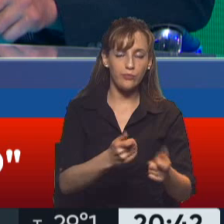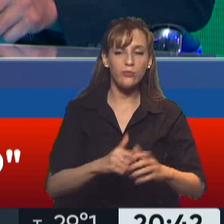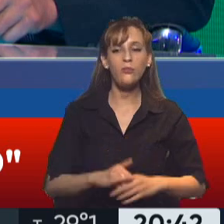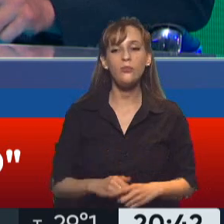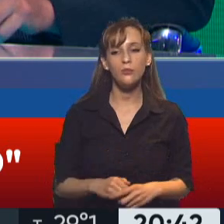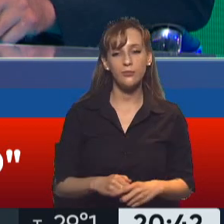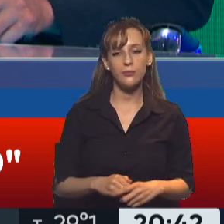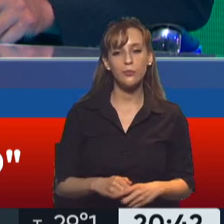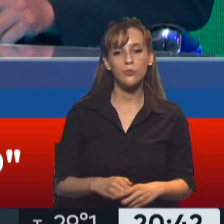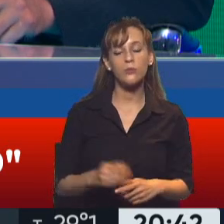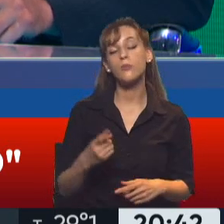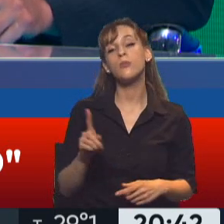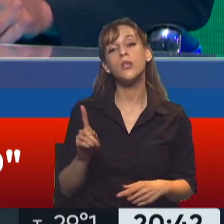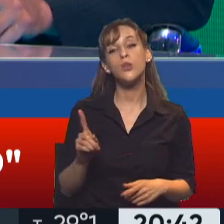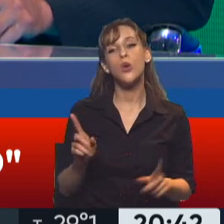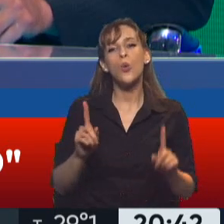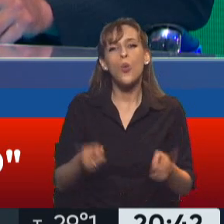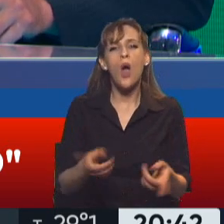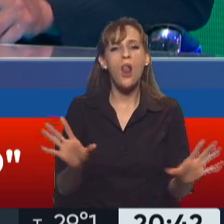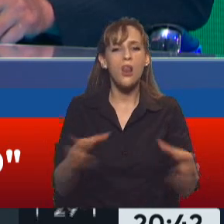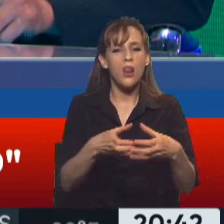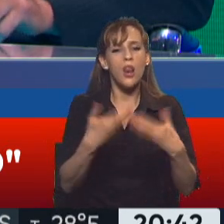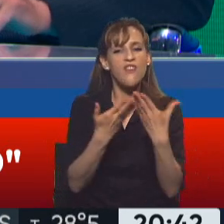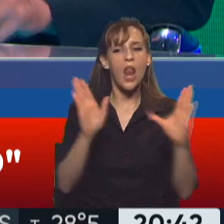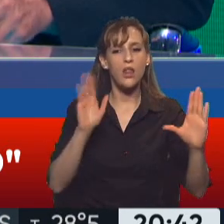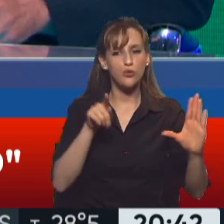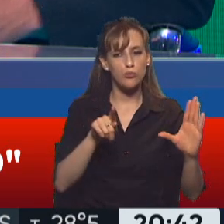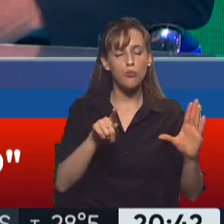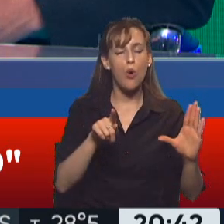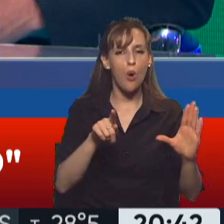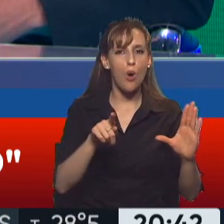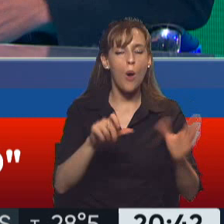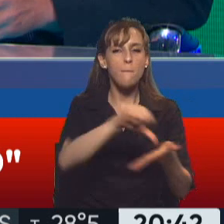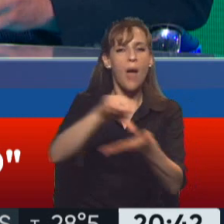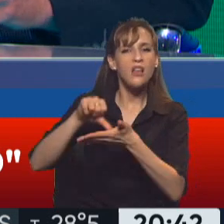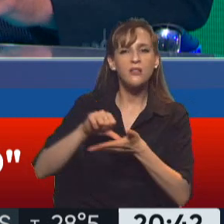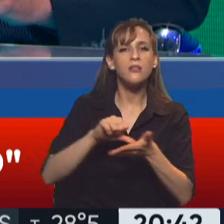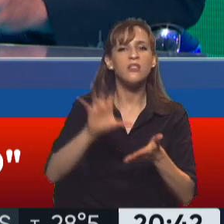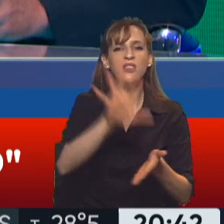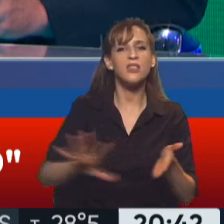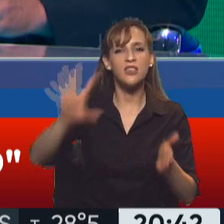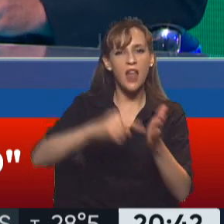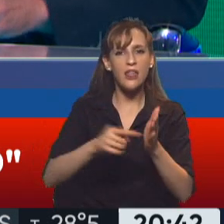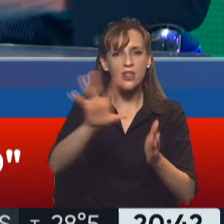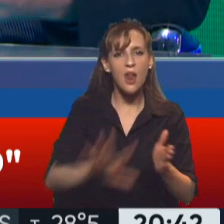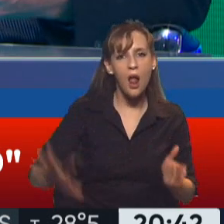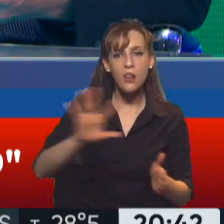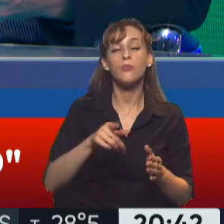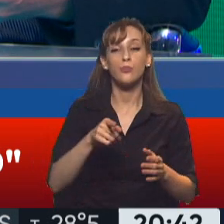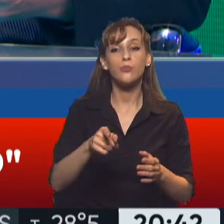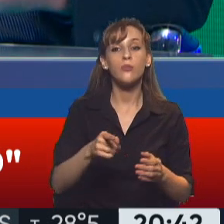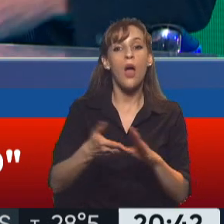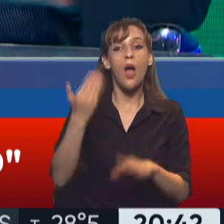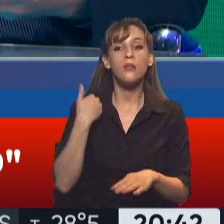que se salvan tampoco los liberalismos de países centrales, ¿no? Hasta el siglo XIX, los liberales eran enemigos de